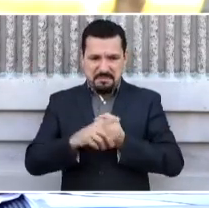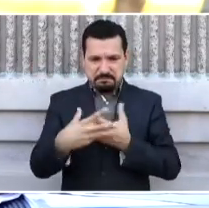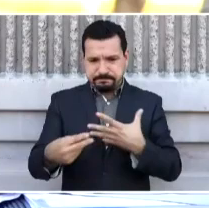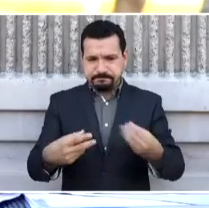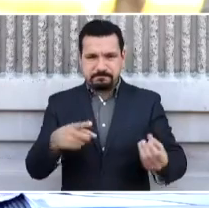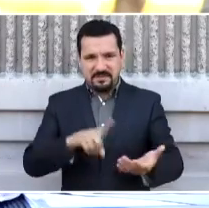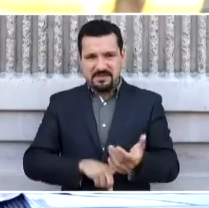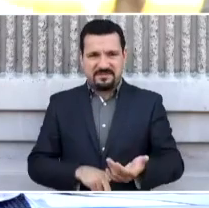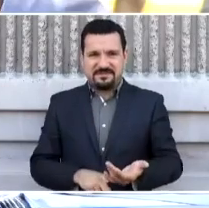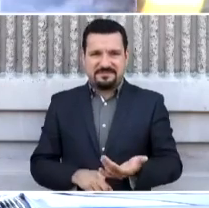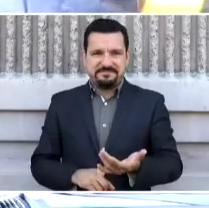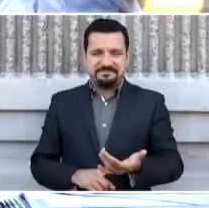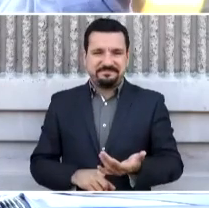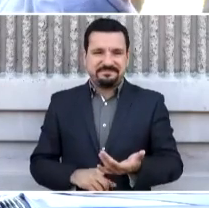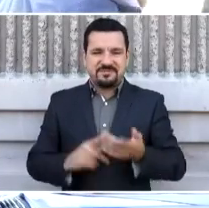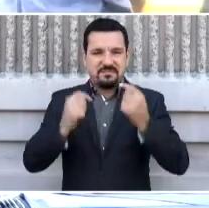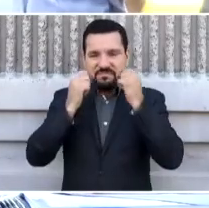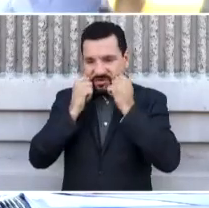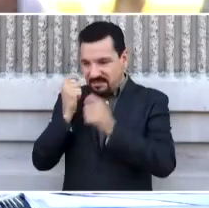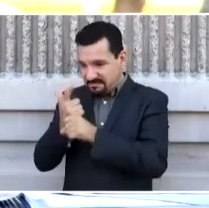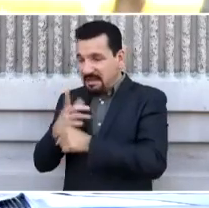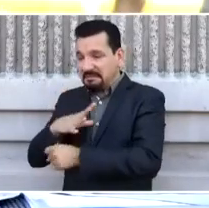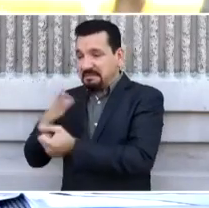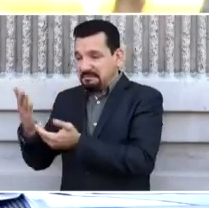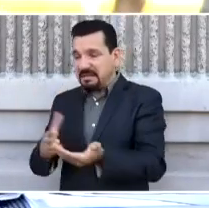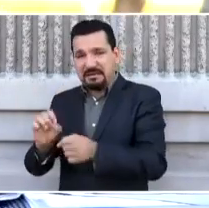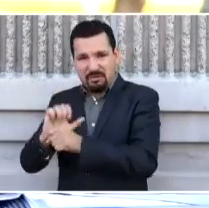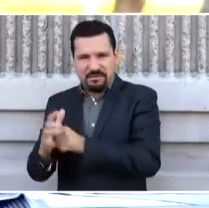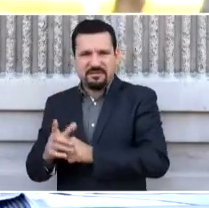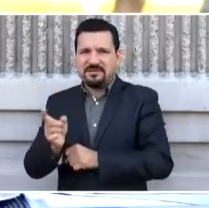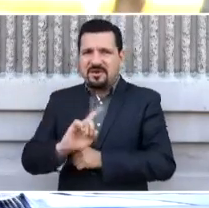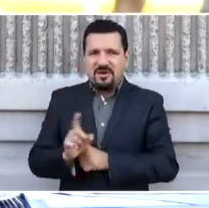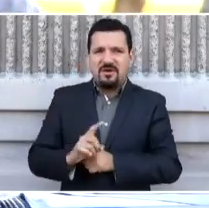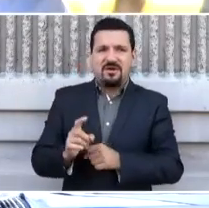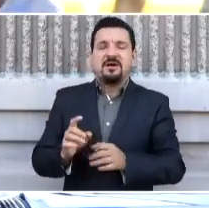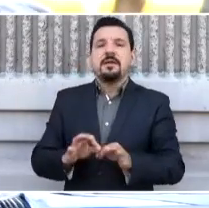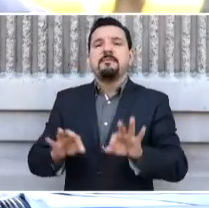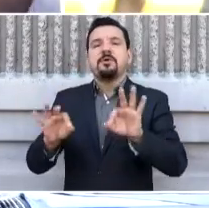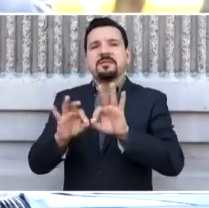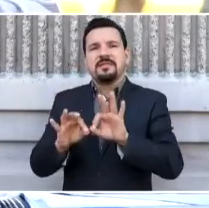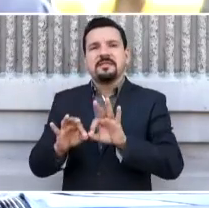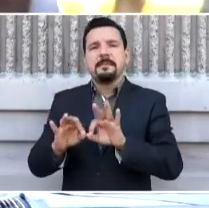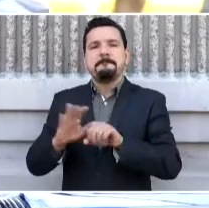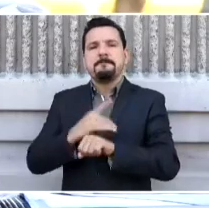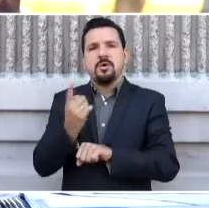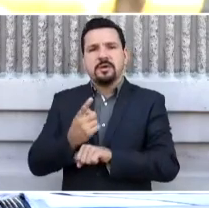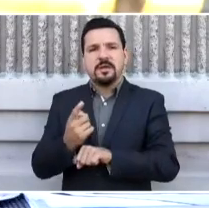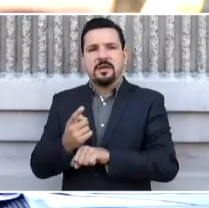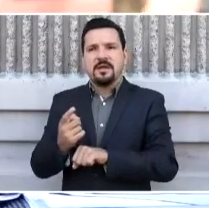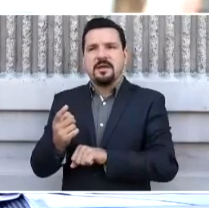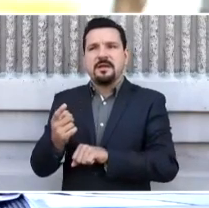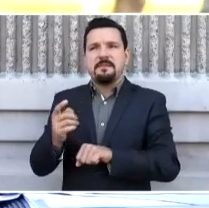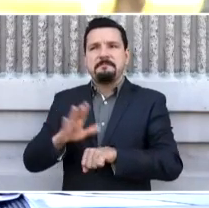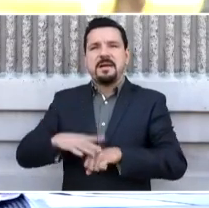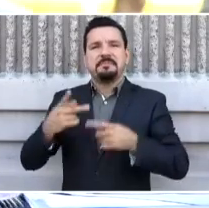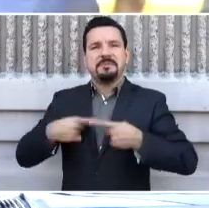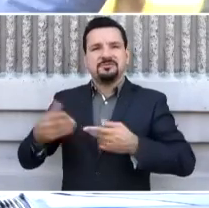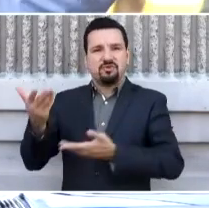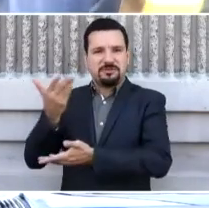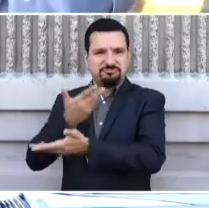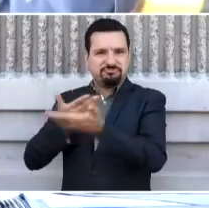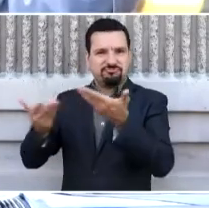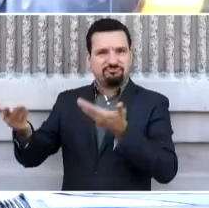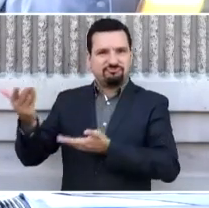nada, o no tiene mayor sentido buscar esto, sino porque se va a intensificar el intercambio poblacional una vez